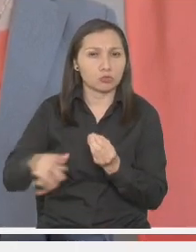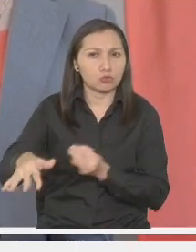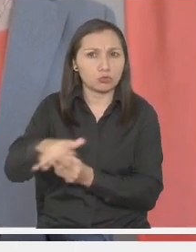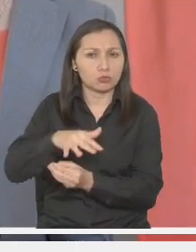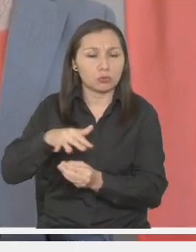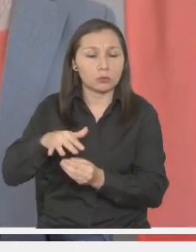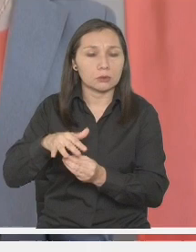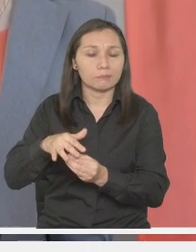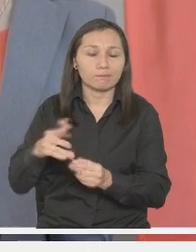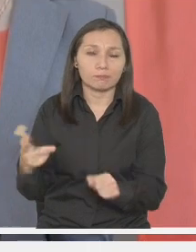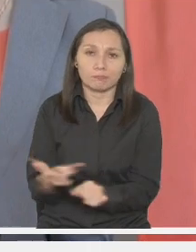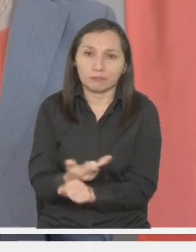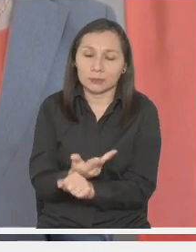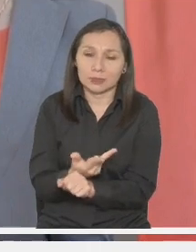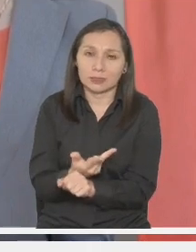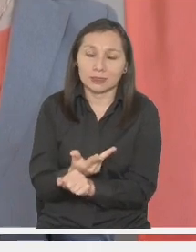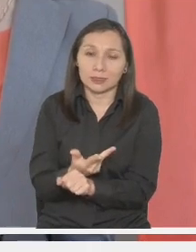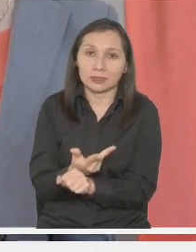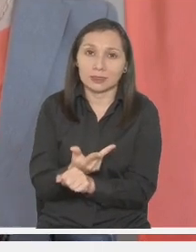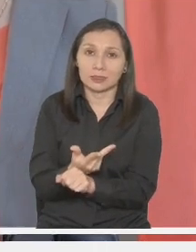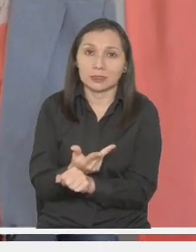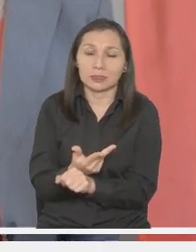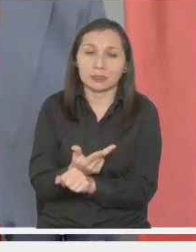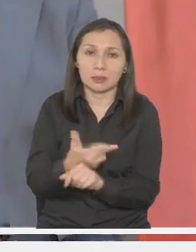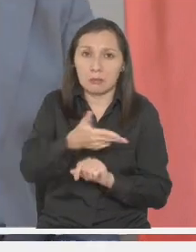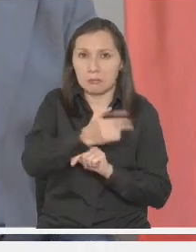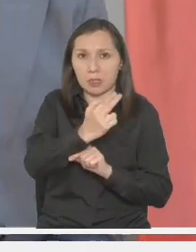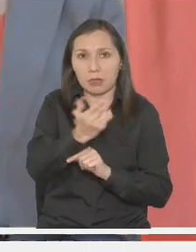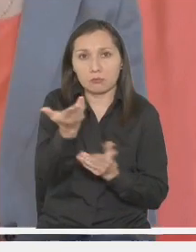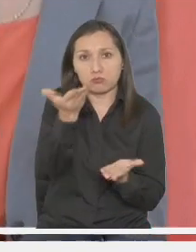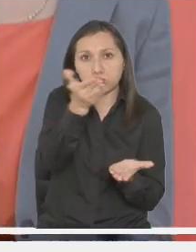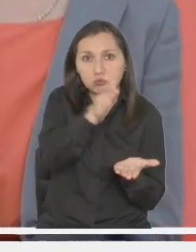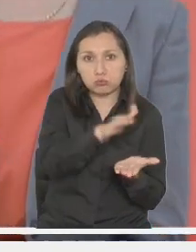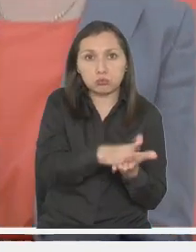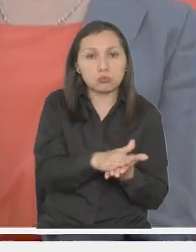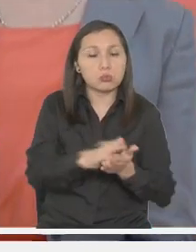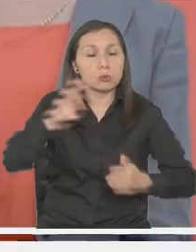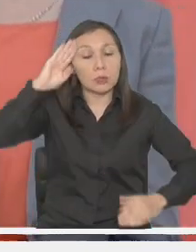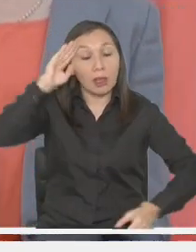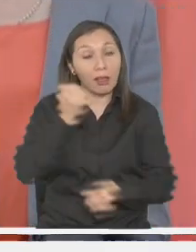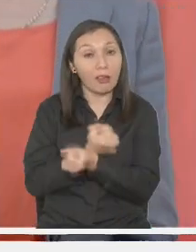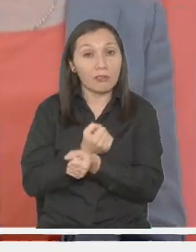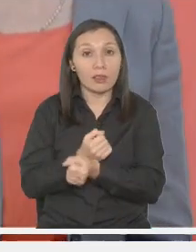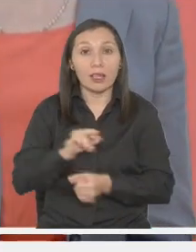que terminó desgraciadamente con el asesinato de la sargento Rita Olivares,